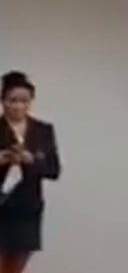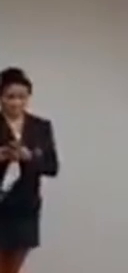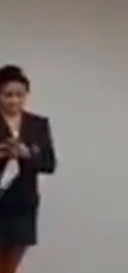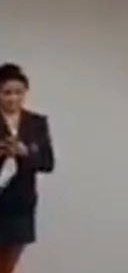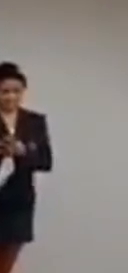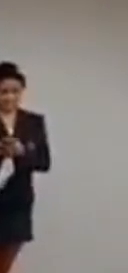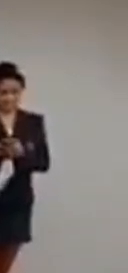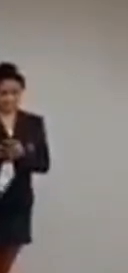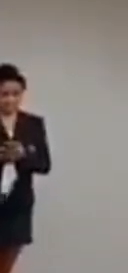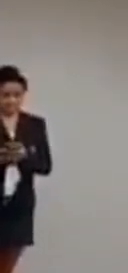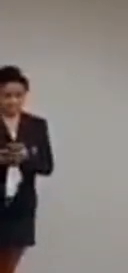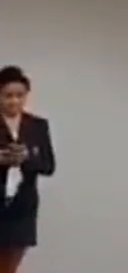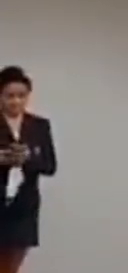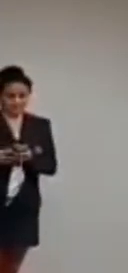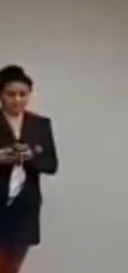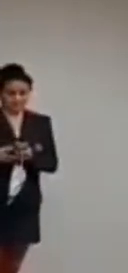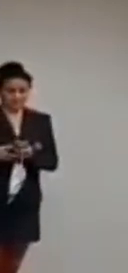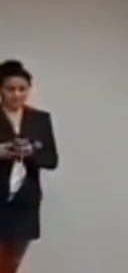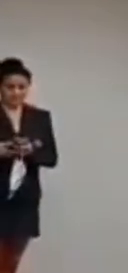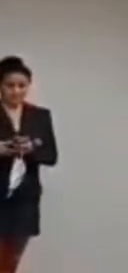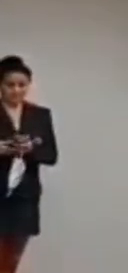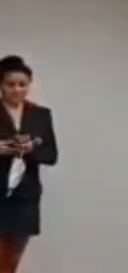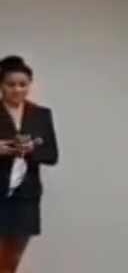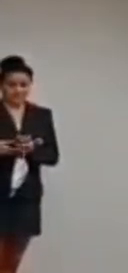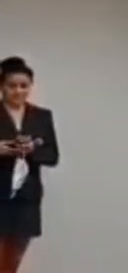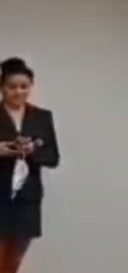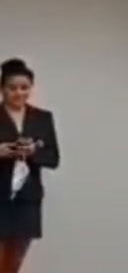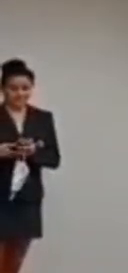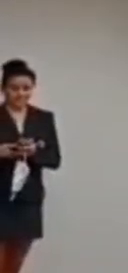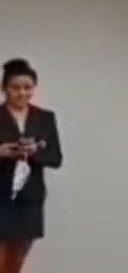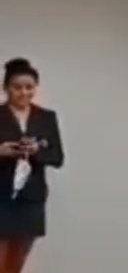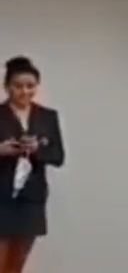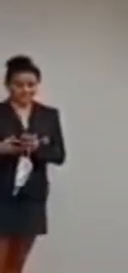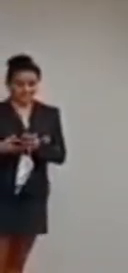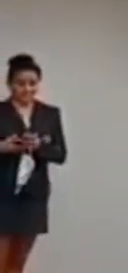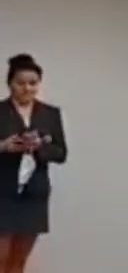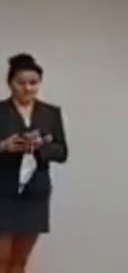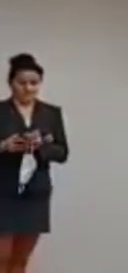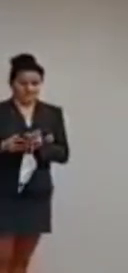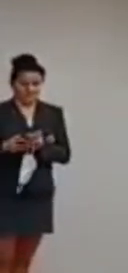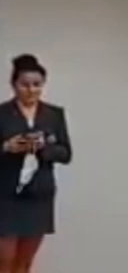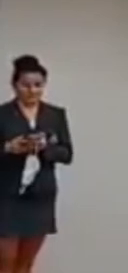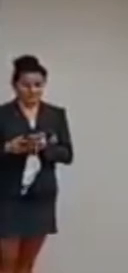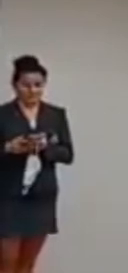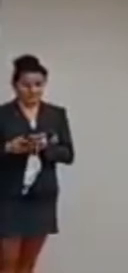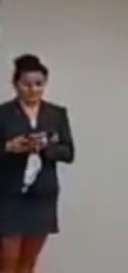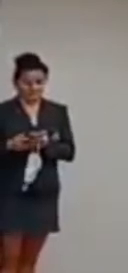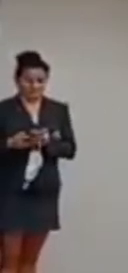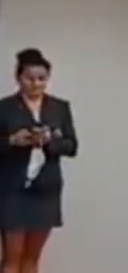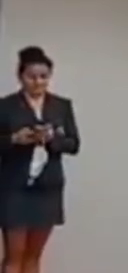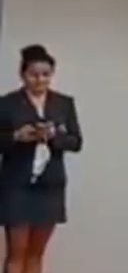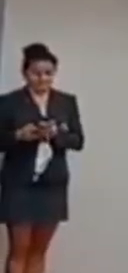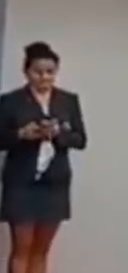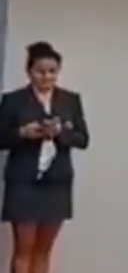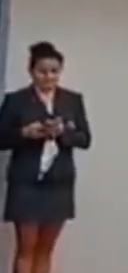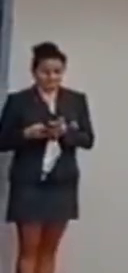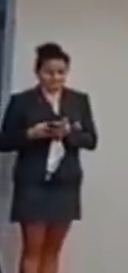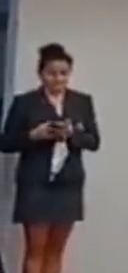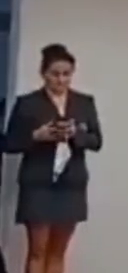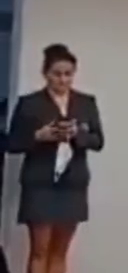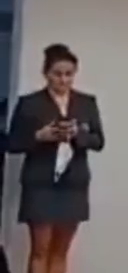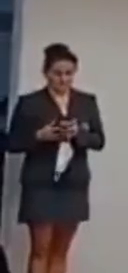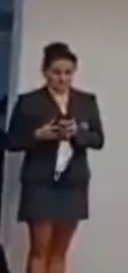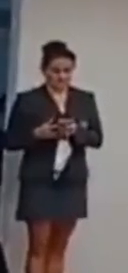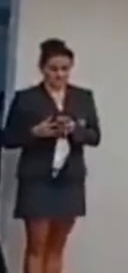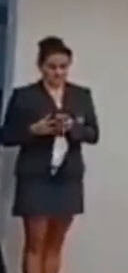área. Al respecto del nombramiento de Margarita García Dueñas Cuellar, Gilberto Higuera Bernal, el fiscal general del Estado,